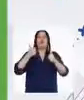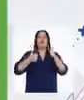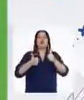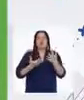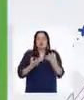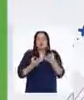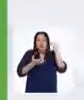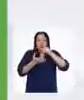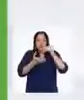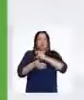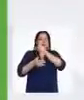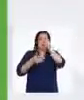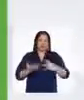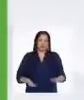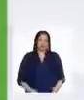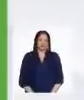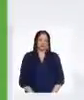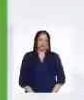vocación más rápido.